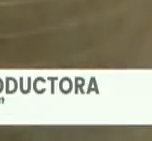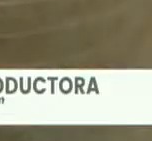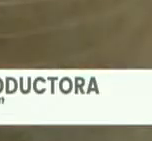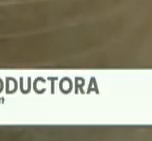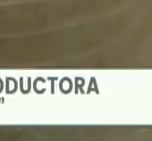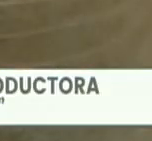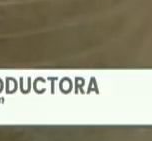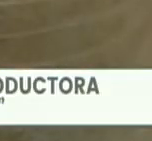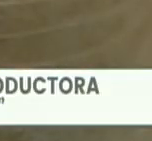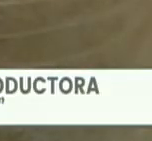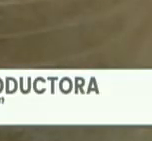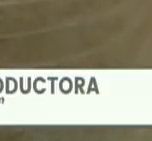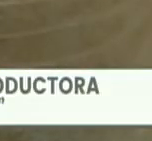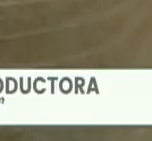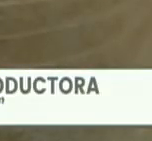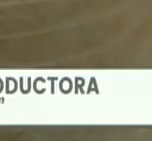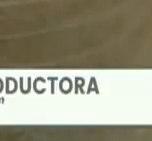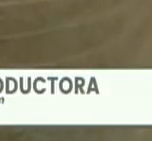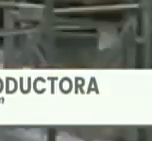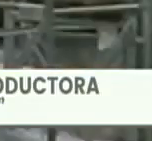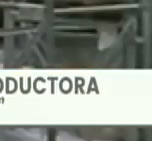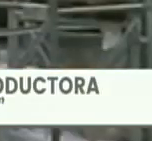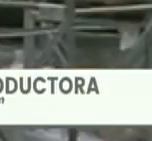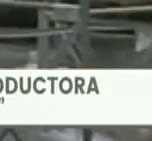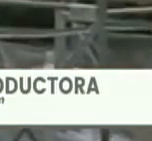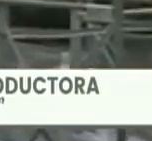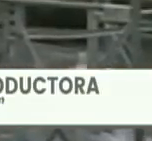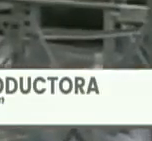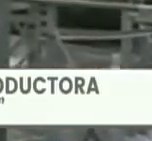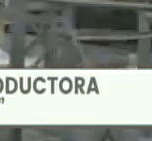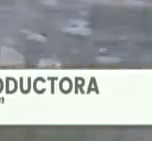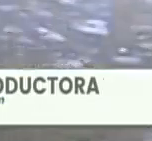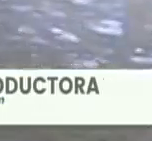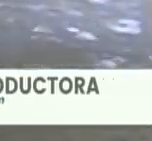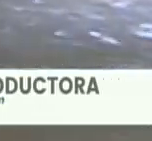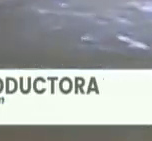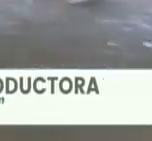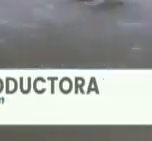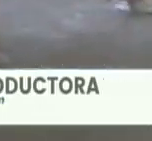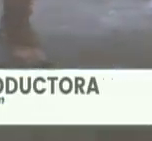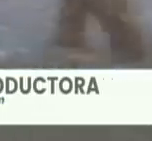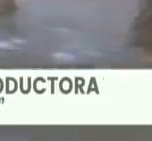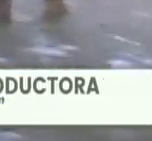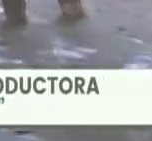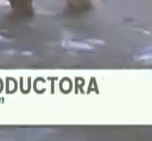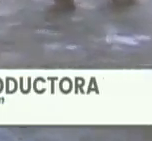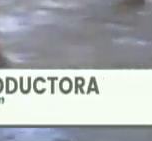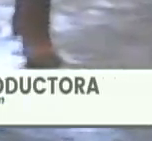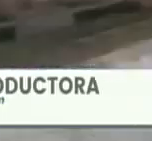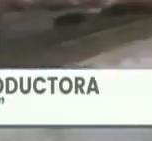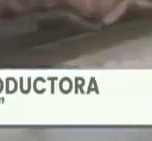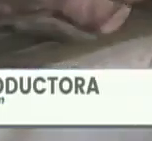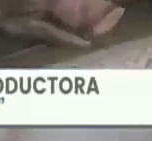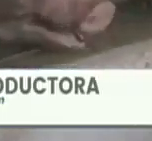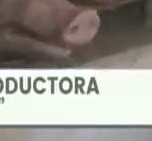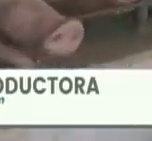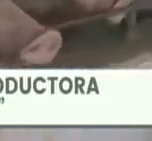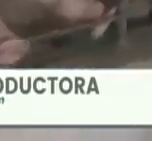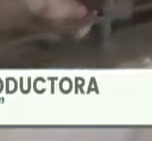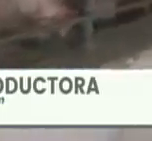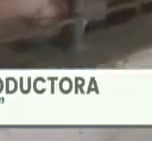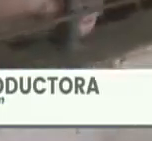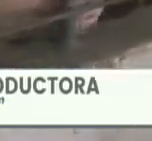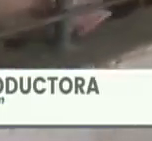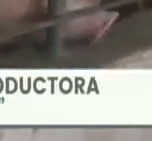crecimiento, poseen más de 10.000 animales en todas las fases, desde las madres, los berracos, las distintas fases de engorde. Por tal motivo